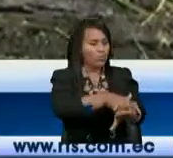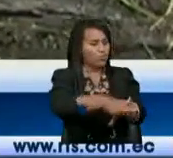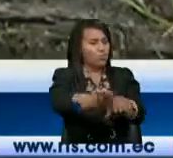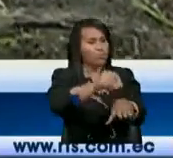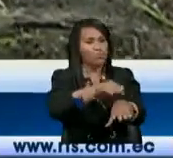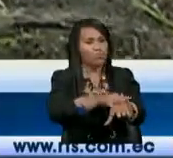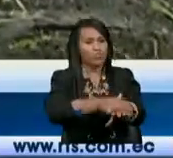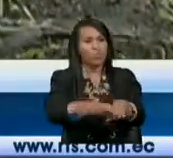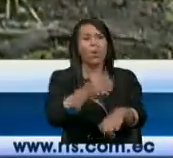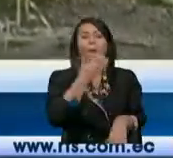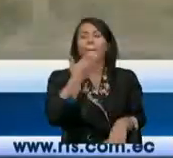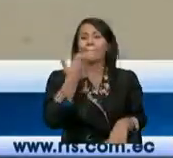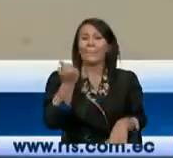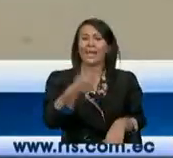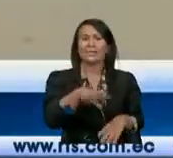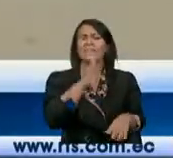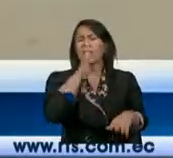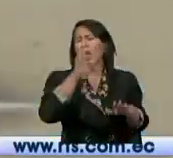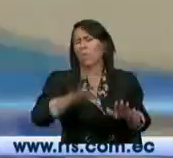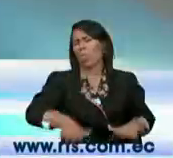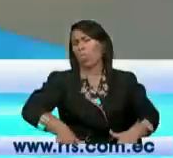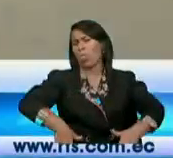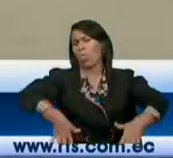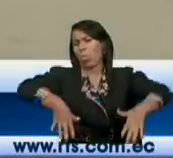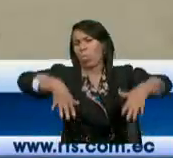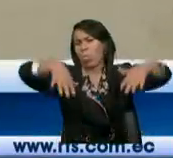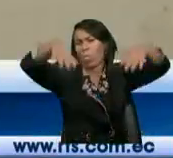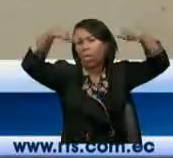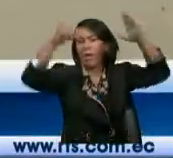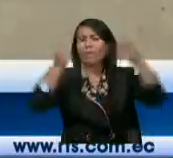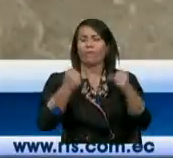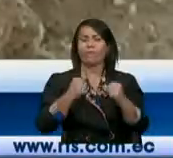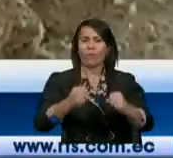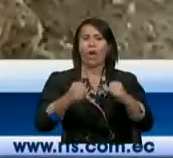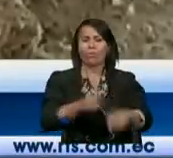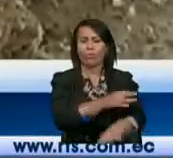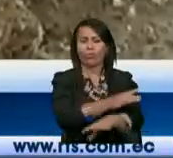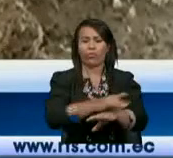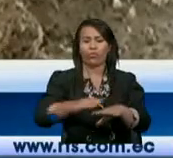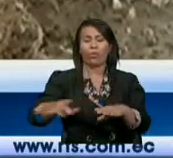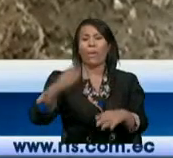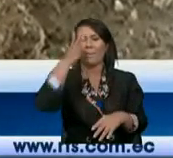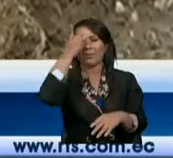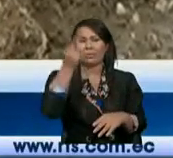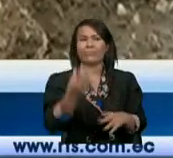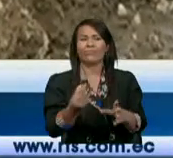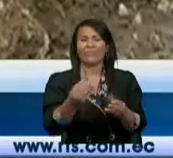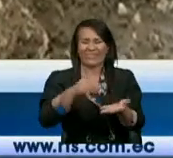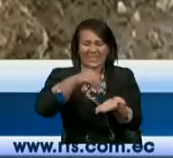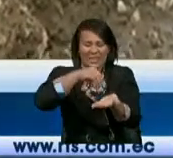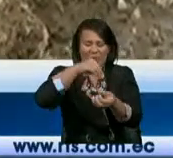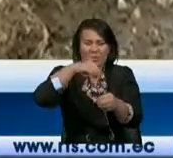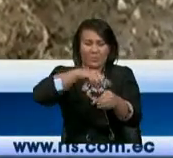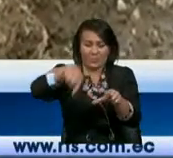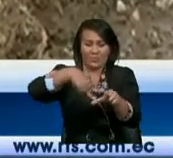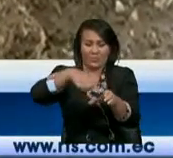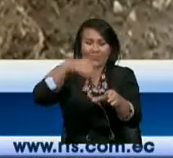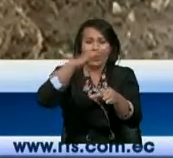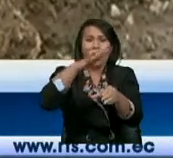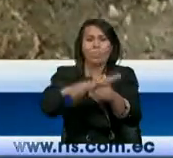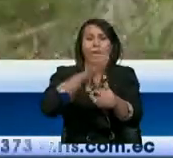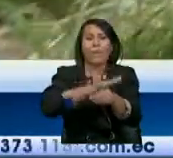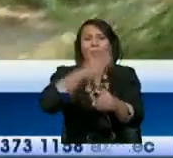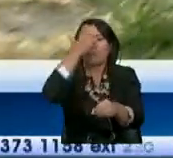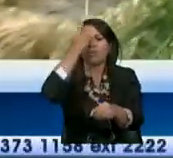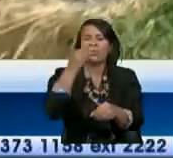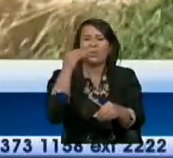invierno registraba inundaciones con una fuerte correntada debido a la obstrucción de la zanja natural